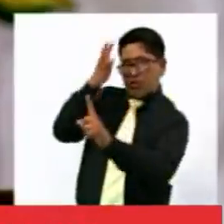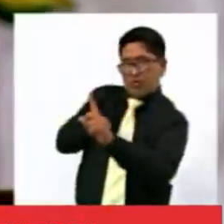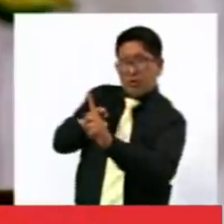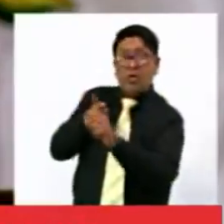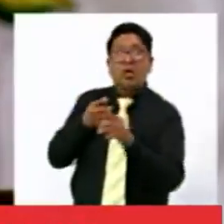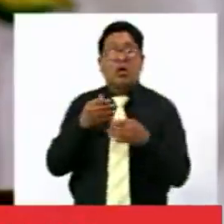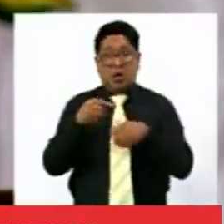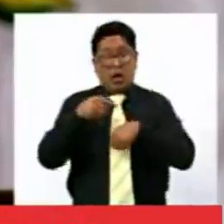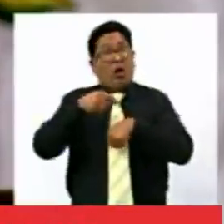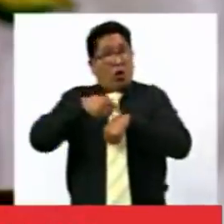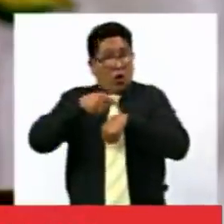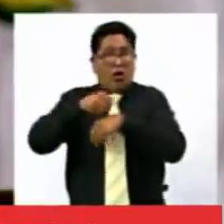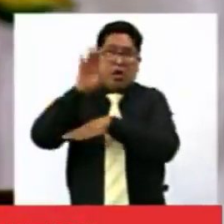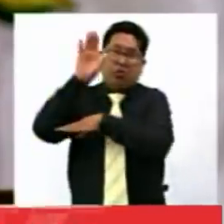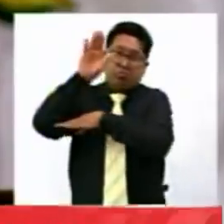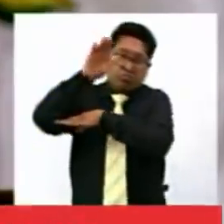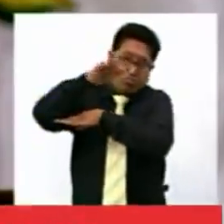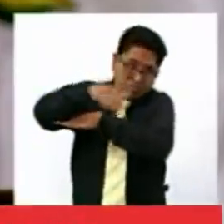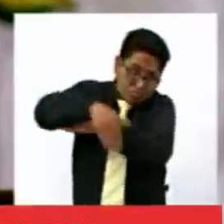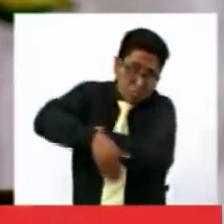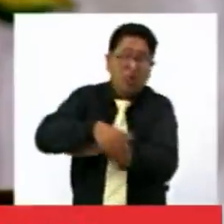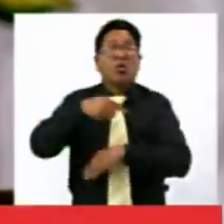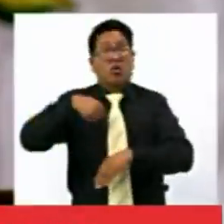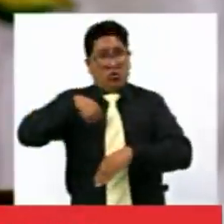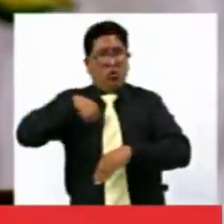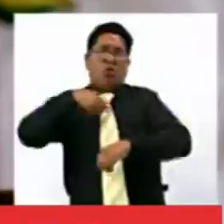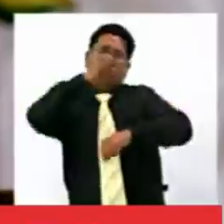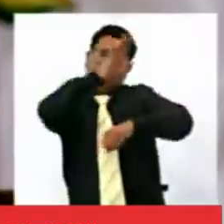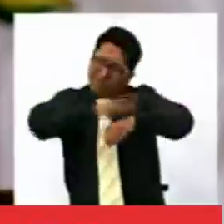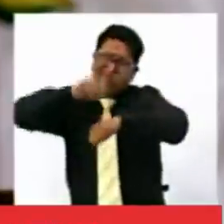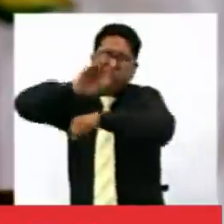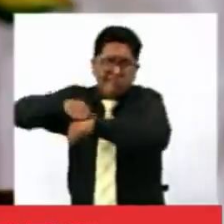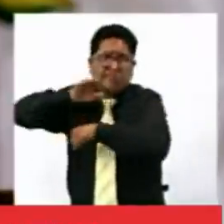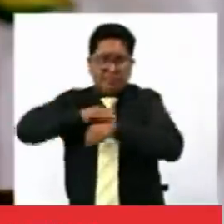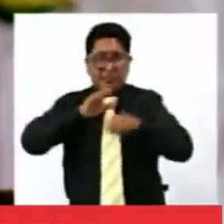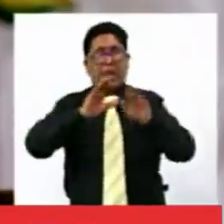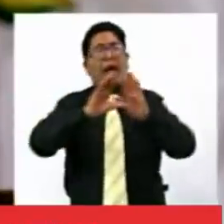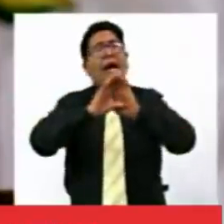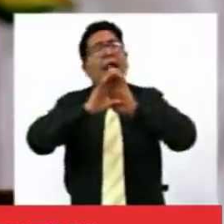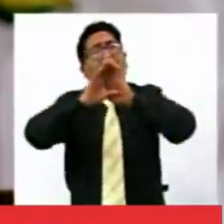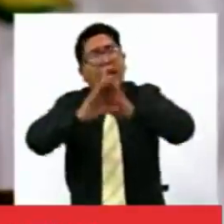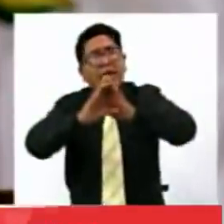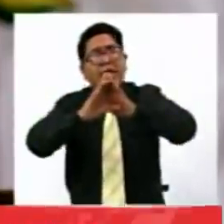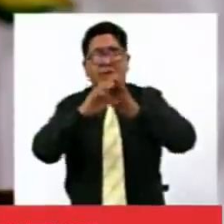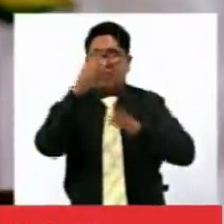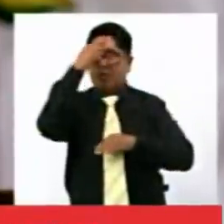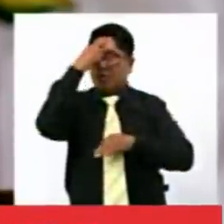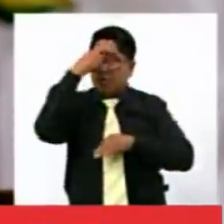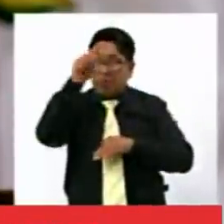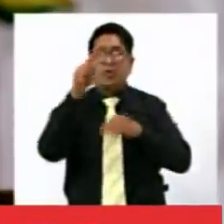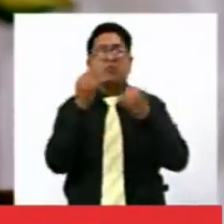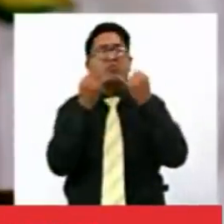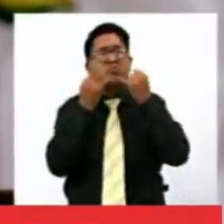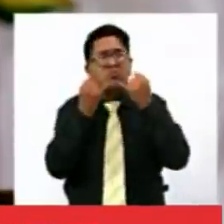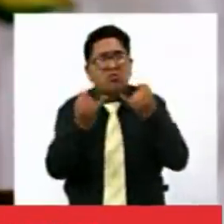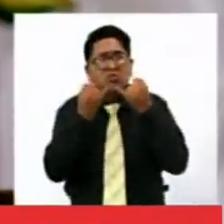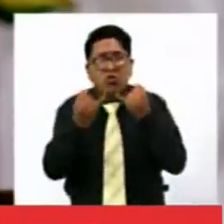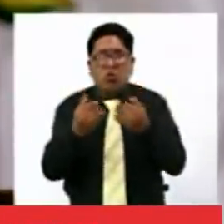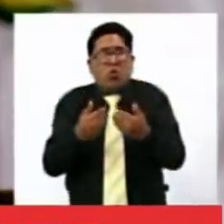próximas horas convocar a todos los candidatos presidenciales del país para informarles cómo va